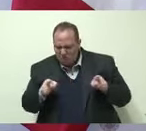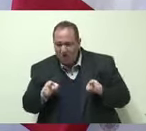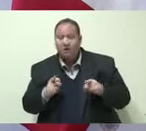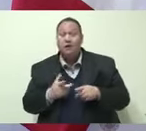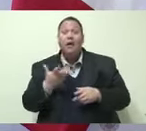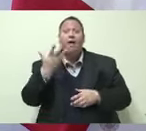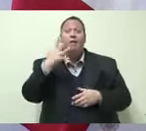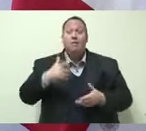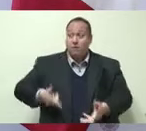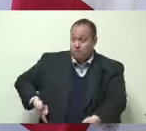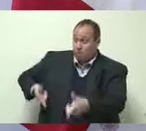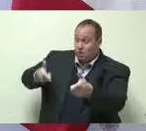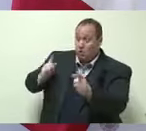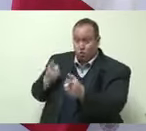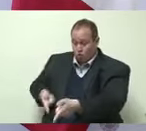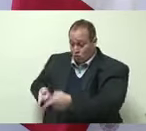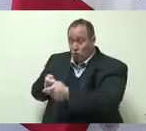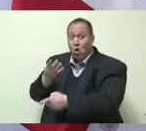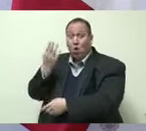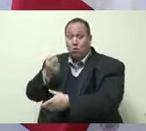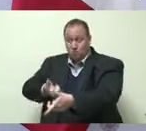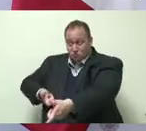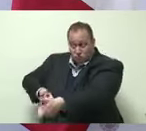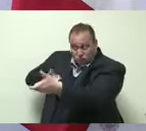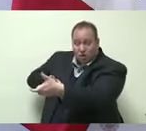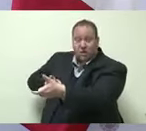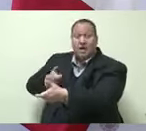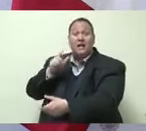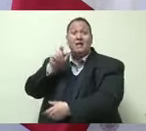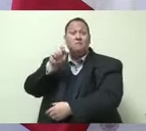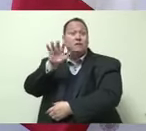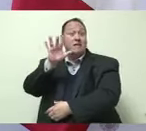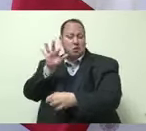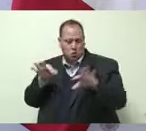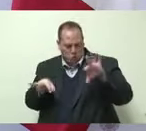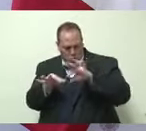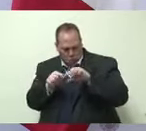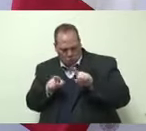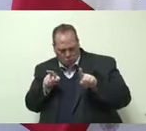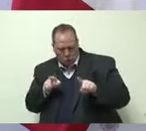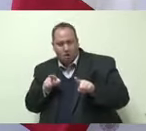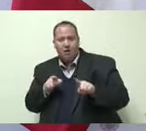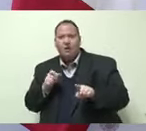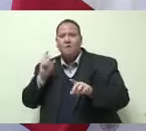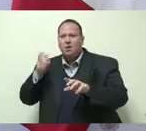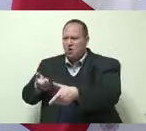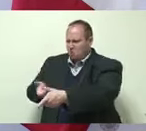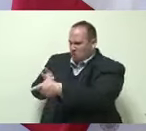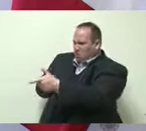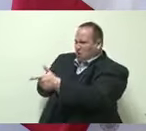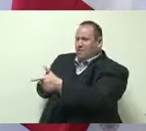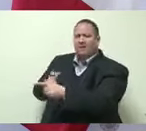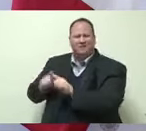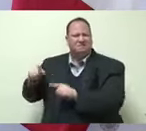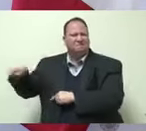10 armas de fuego, una arma corta, 9 armas largas, que incluyen un calibre 50, las conocidas también como cuernos de chivo, y armas